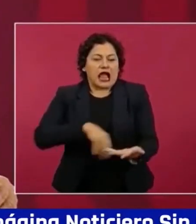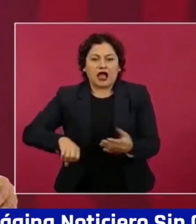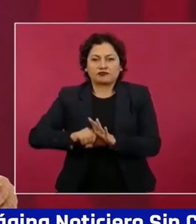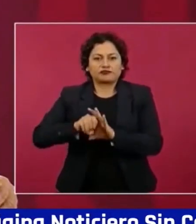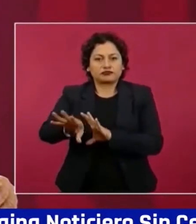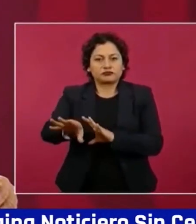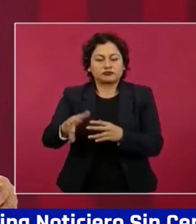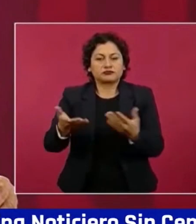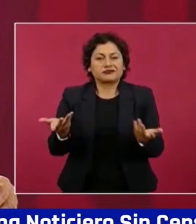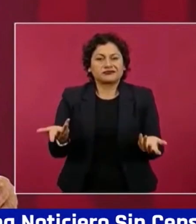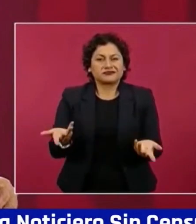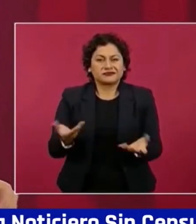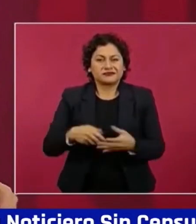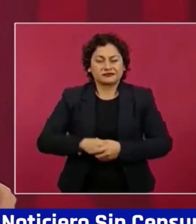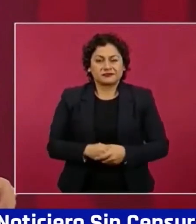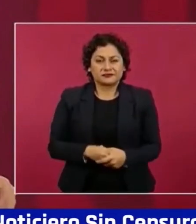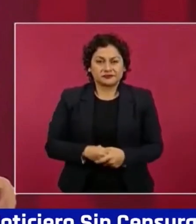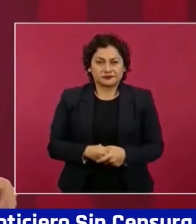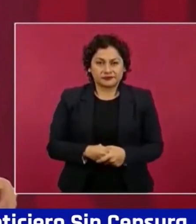lanzarse